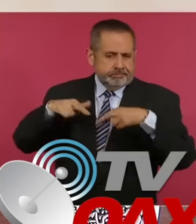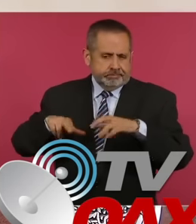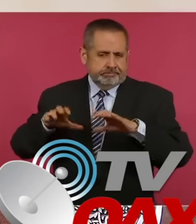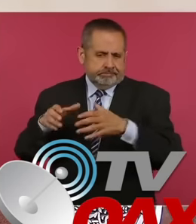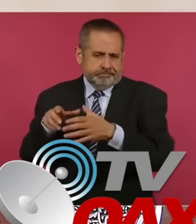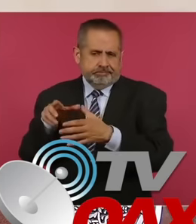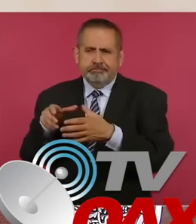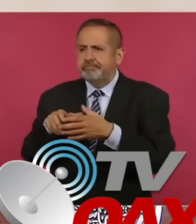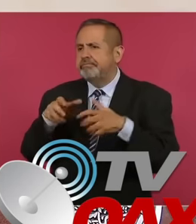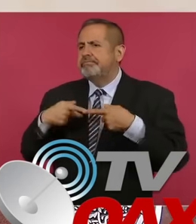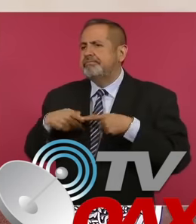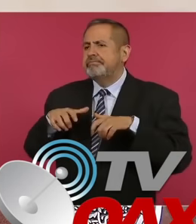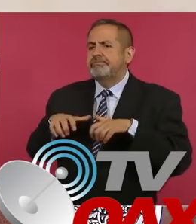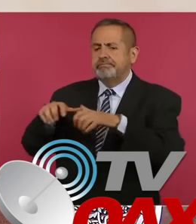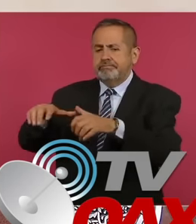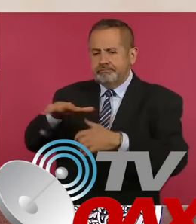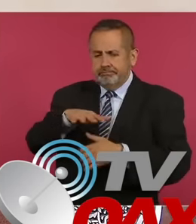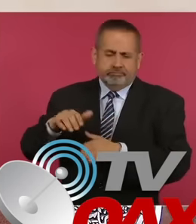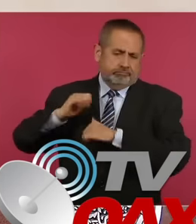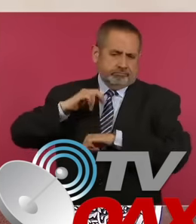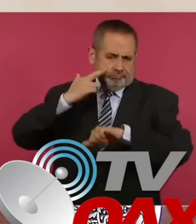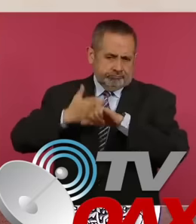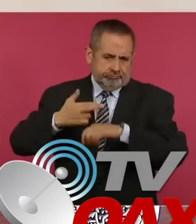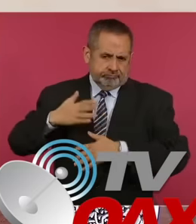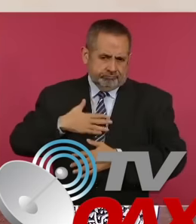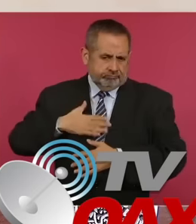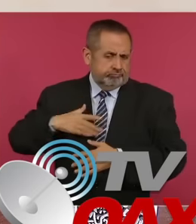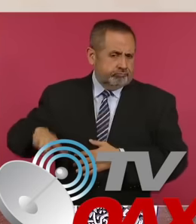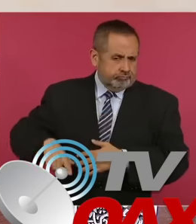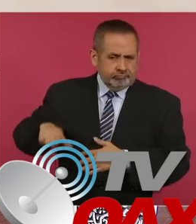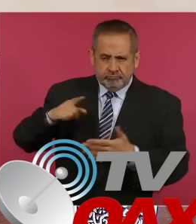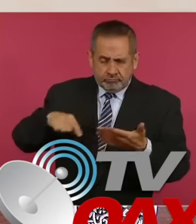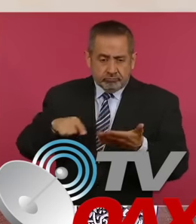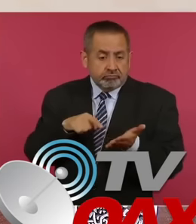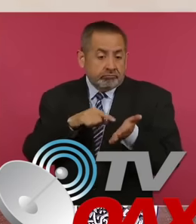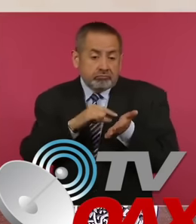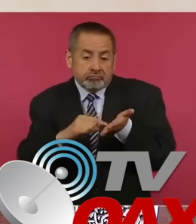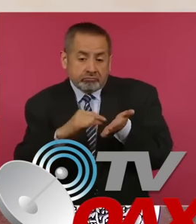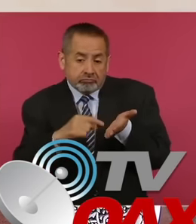intereses públicos, puede